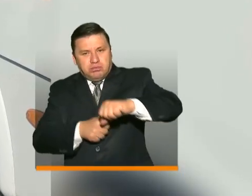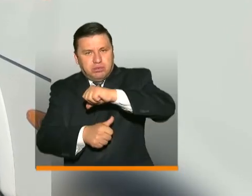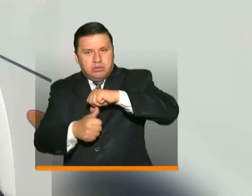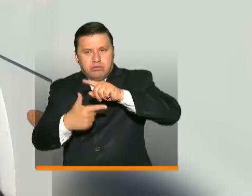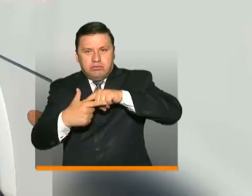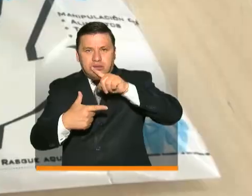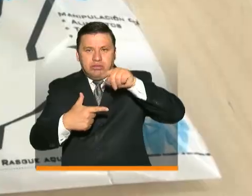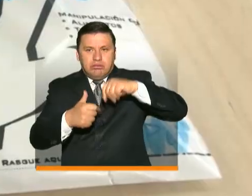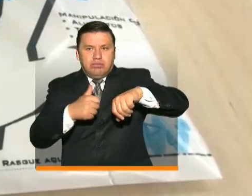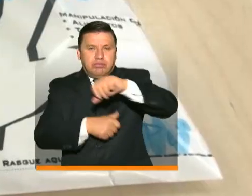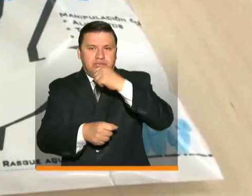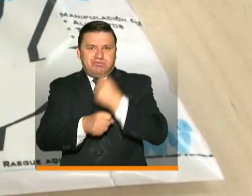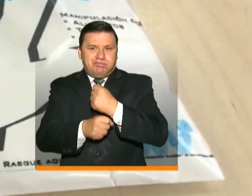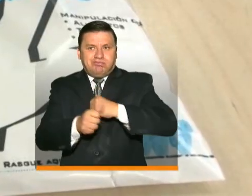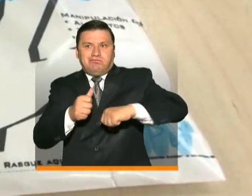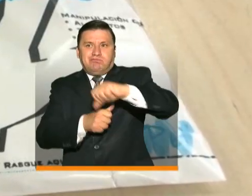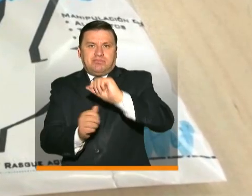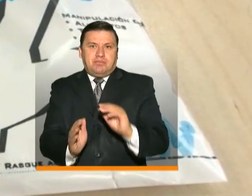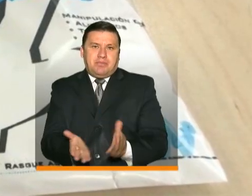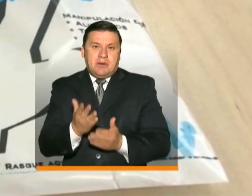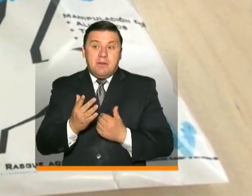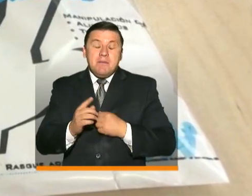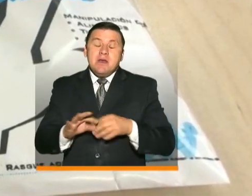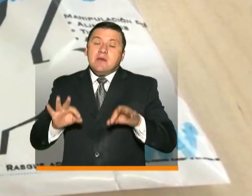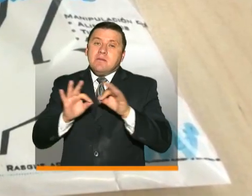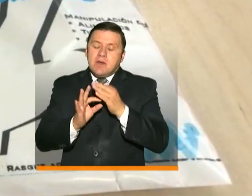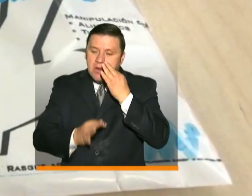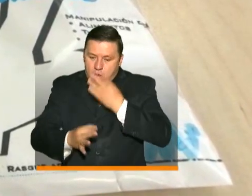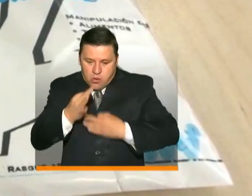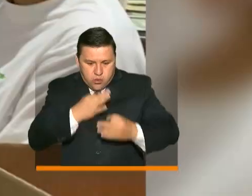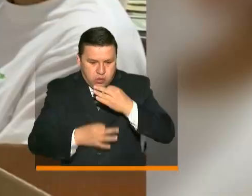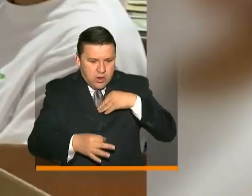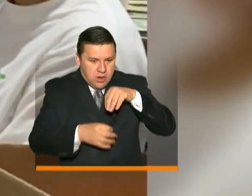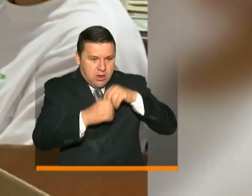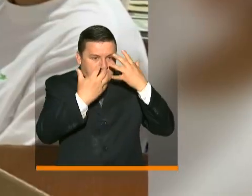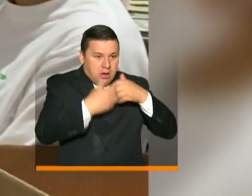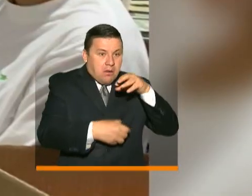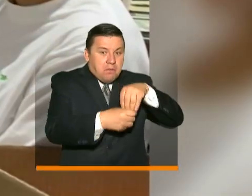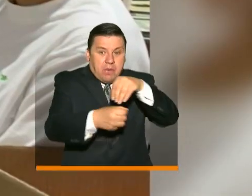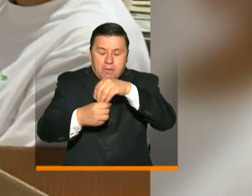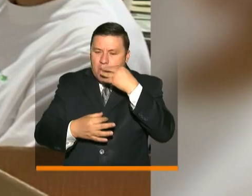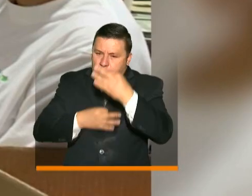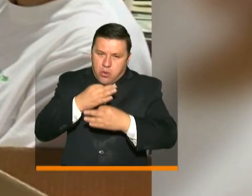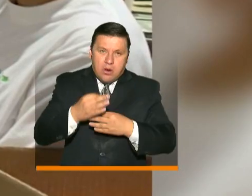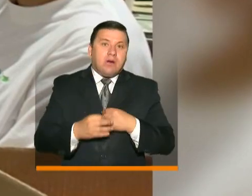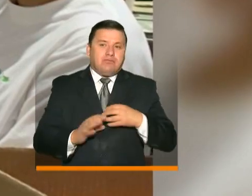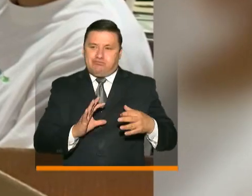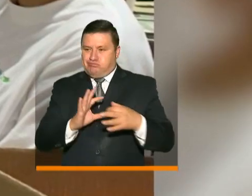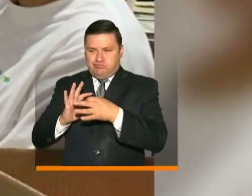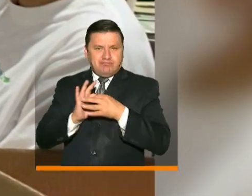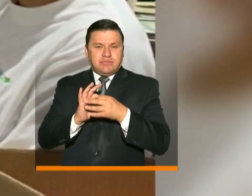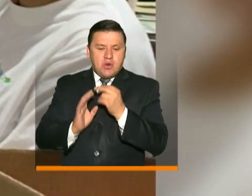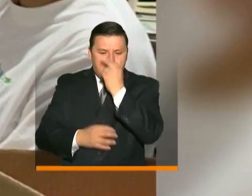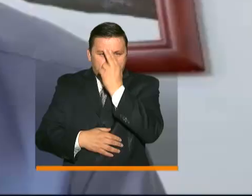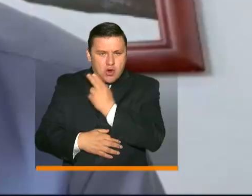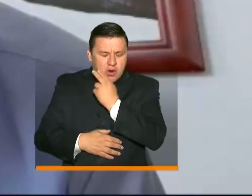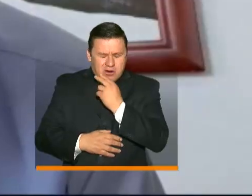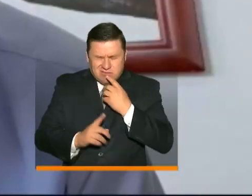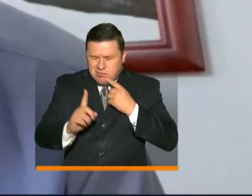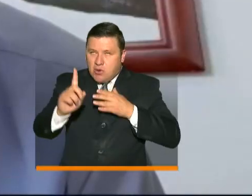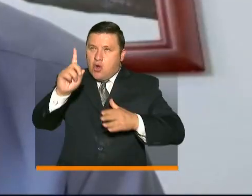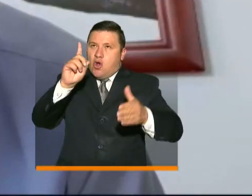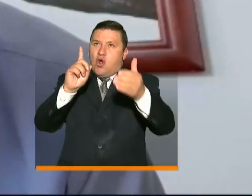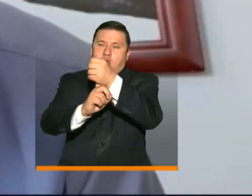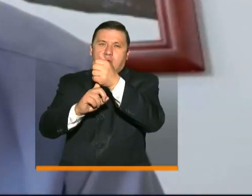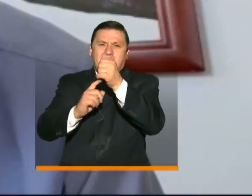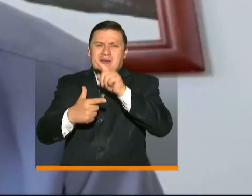económica, reforzaremos nuestros cuidados en todas las geografías en que operamos. En la Alianza Team estamos comprometidos en el logro de